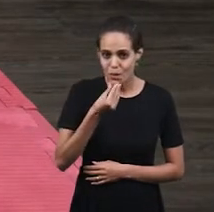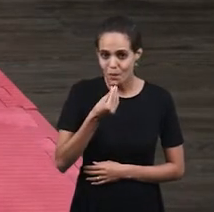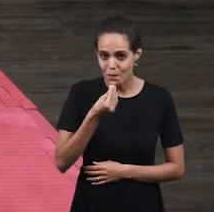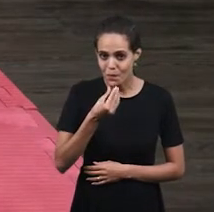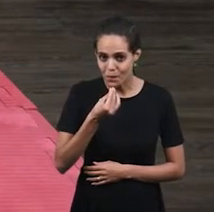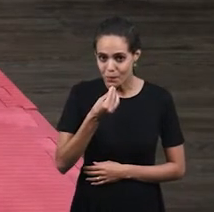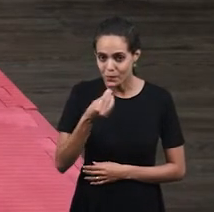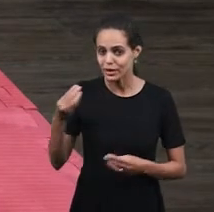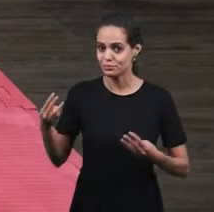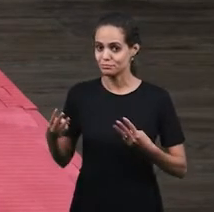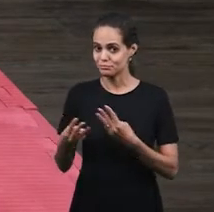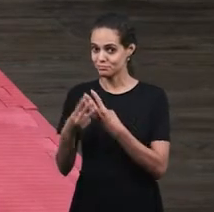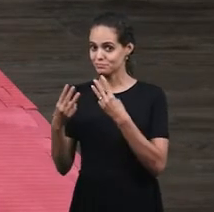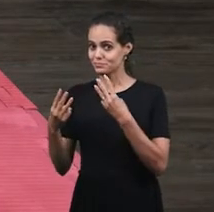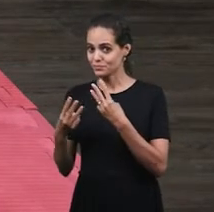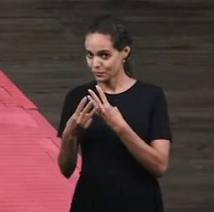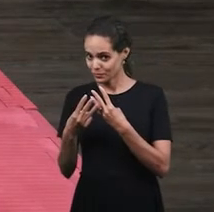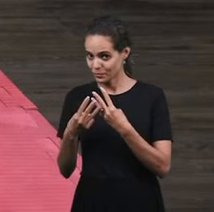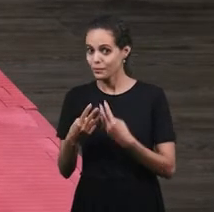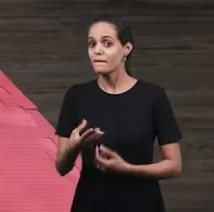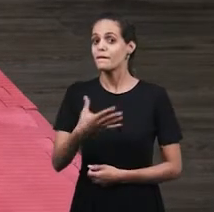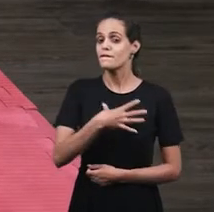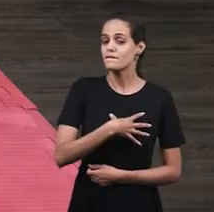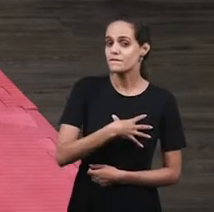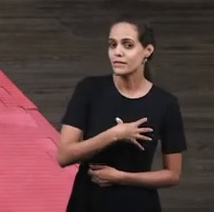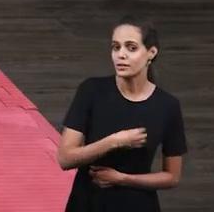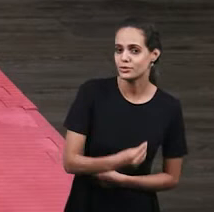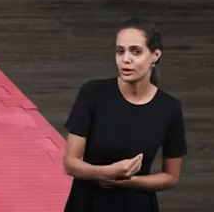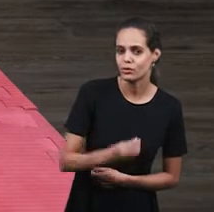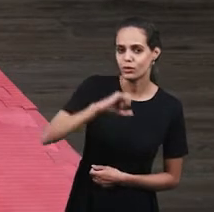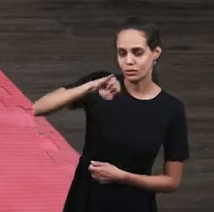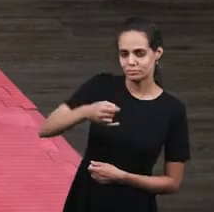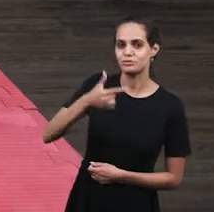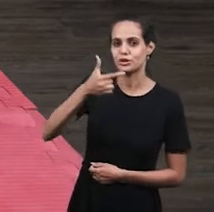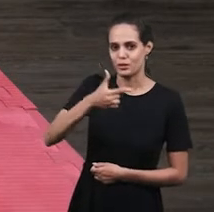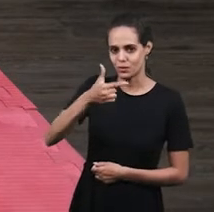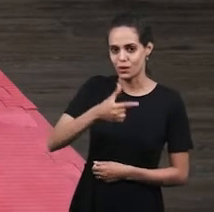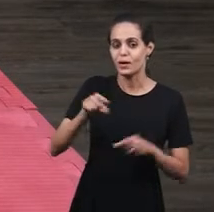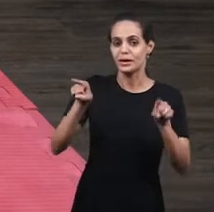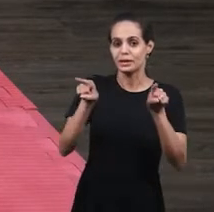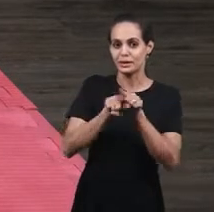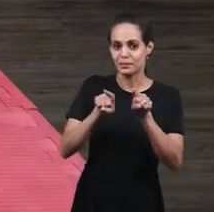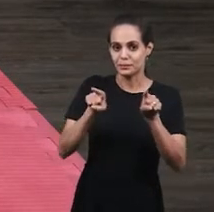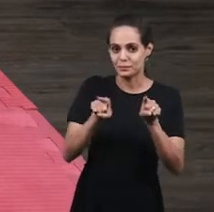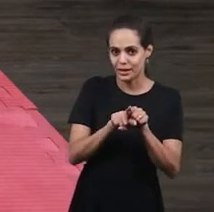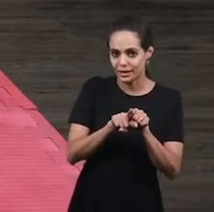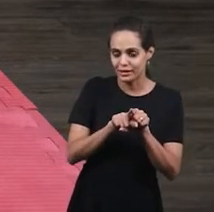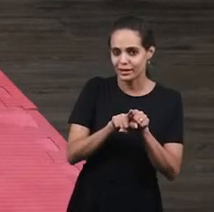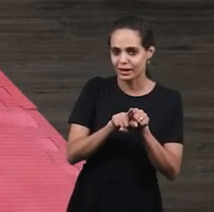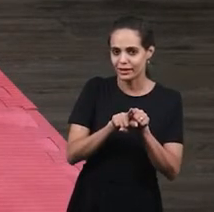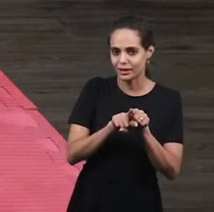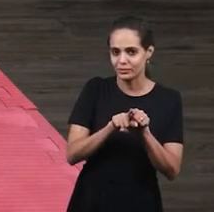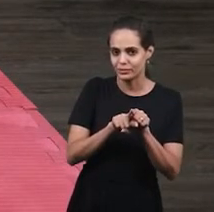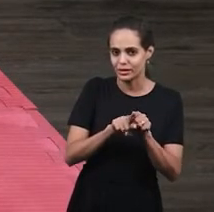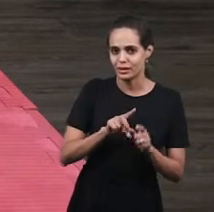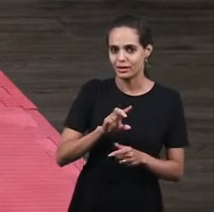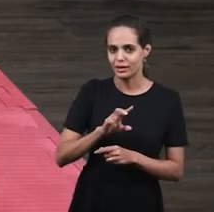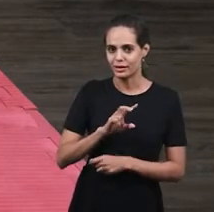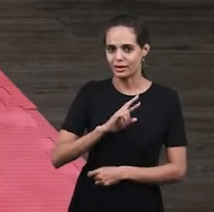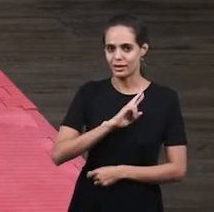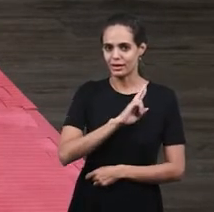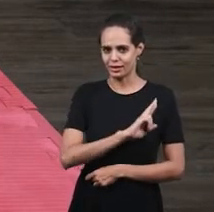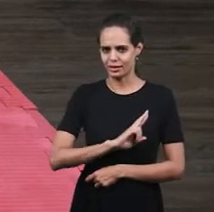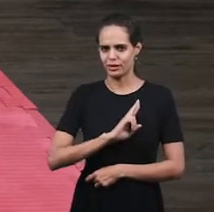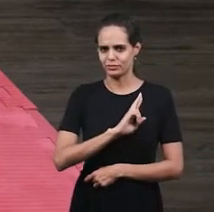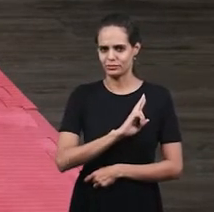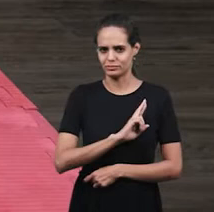era hebreo, era hijo de Jacob y de Raquel. Él cuidaba de las ovejas de su padre